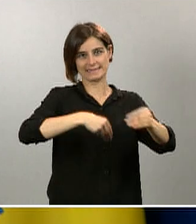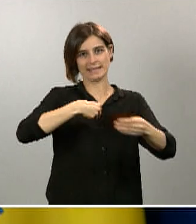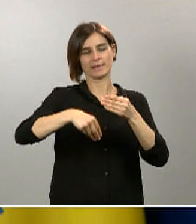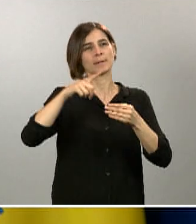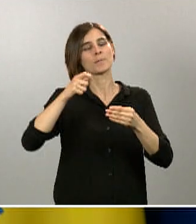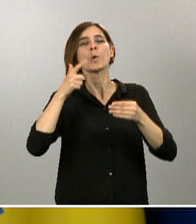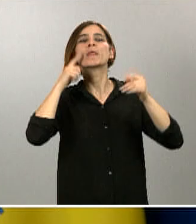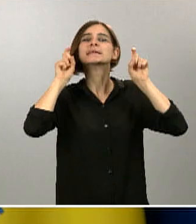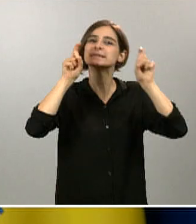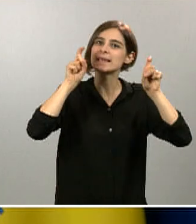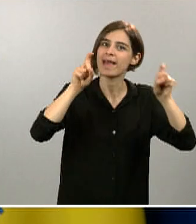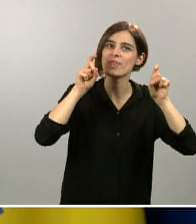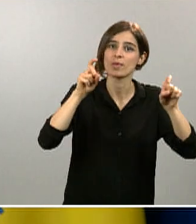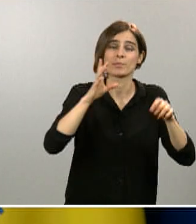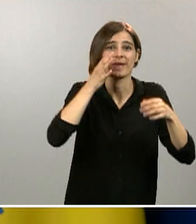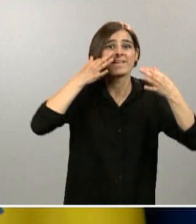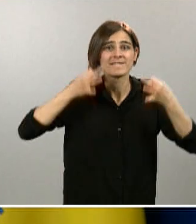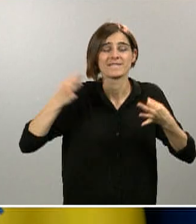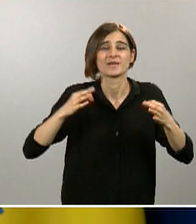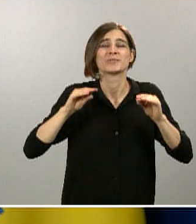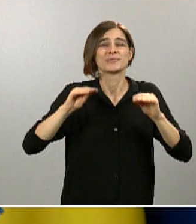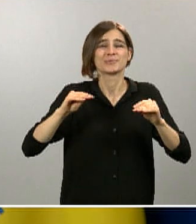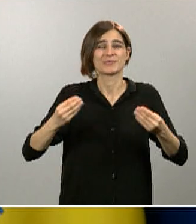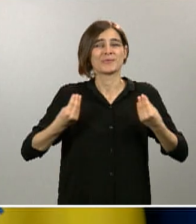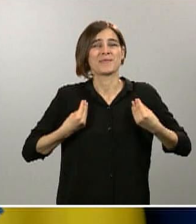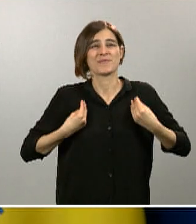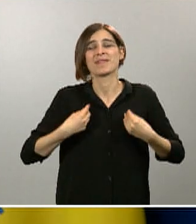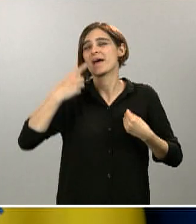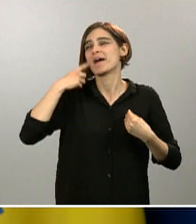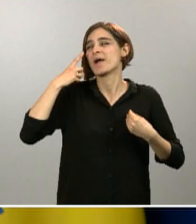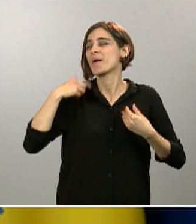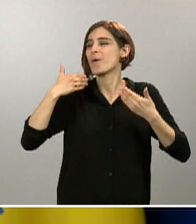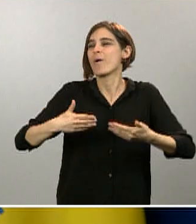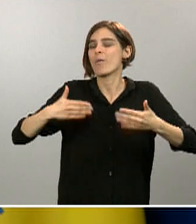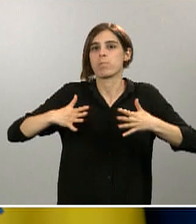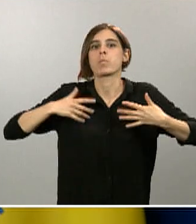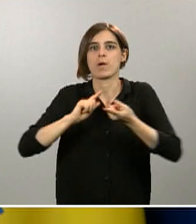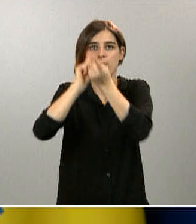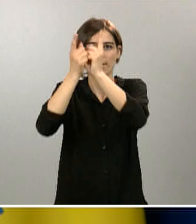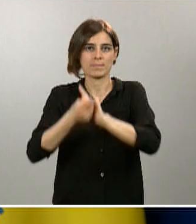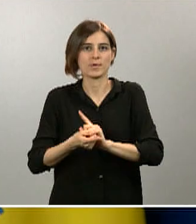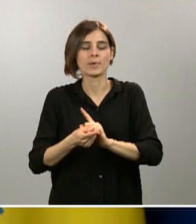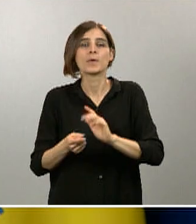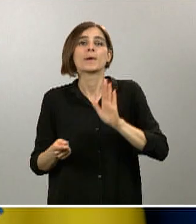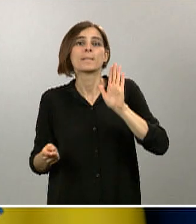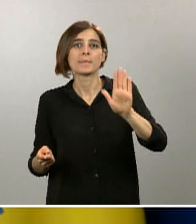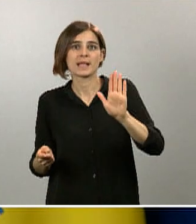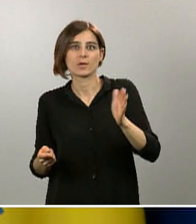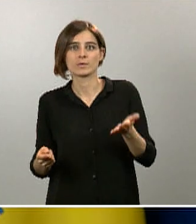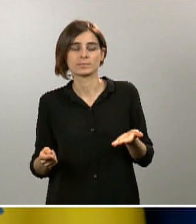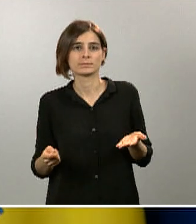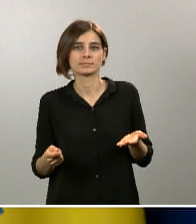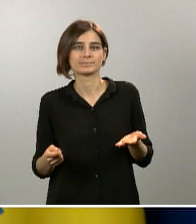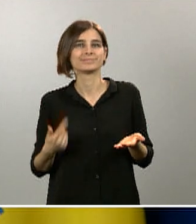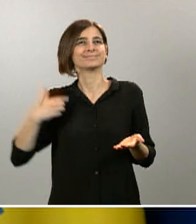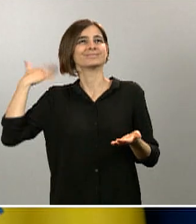suponía un cambio en la rutina de la actividad de las personas, ¿no? Pero claro, aquello quedó en su